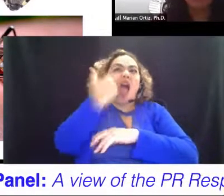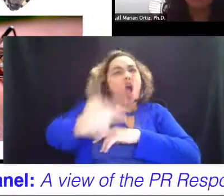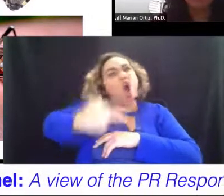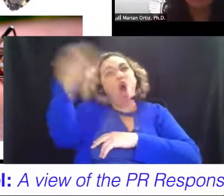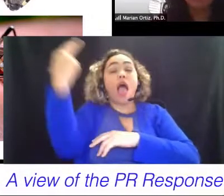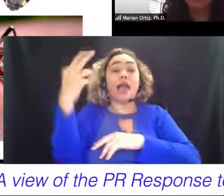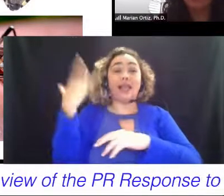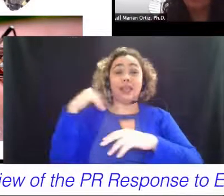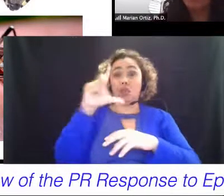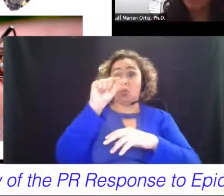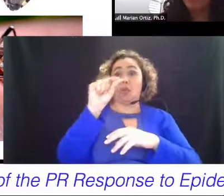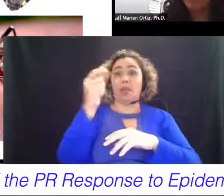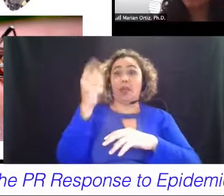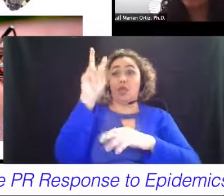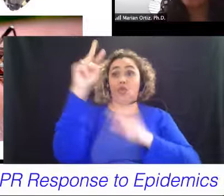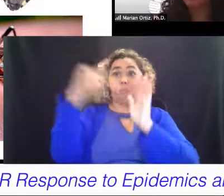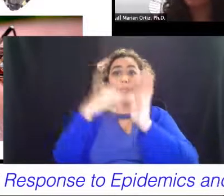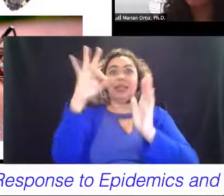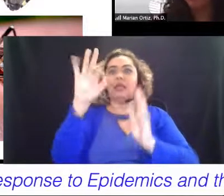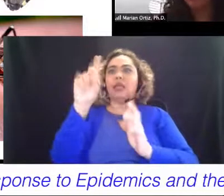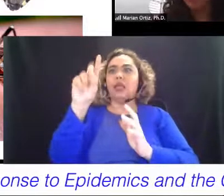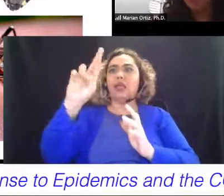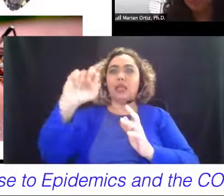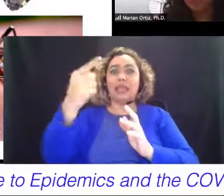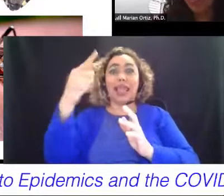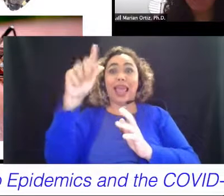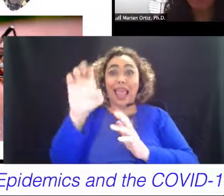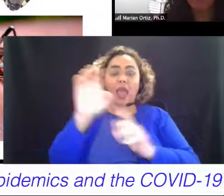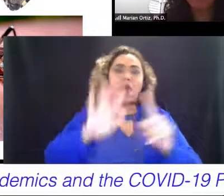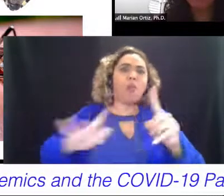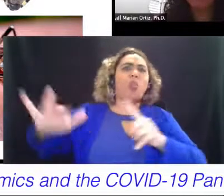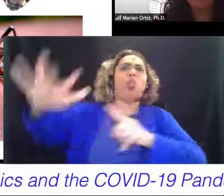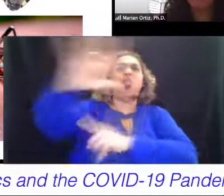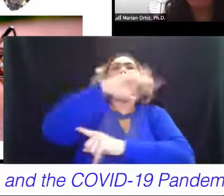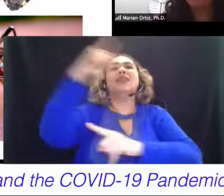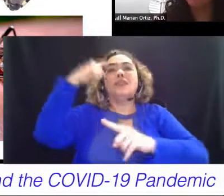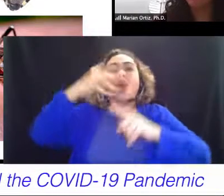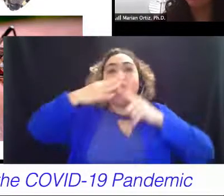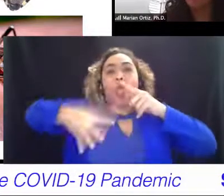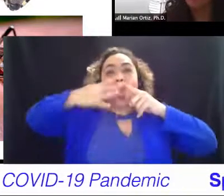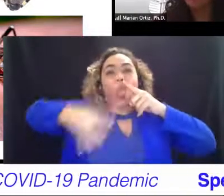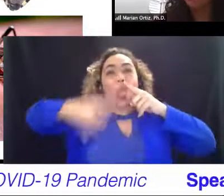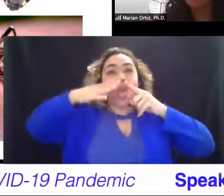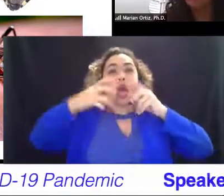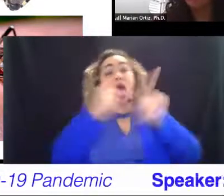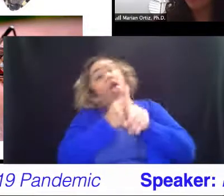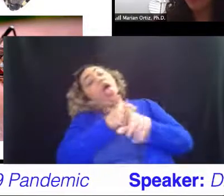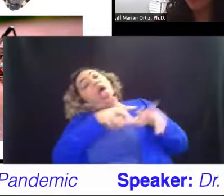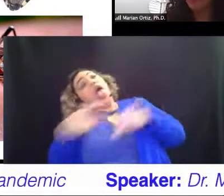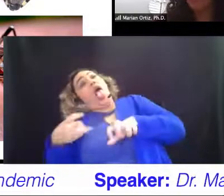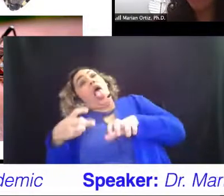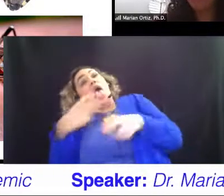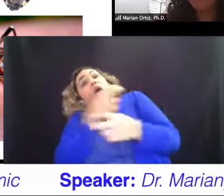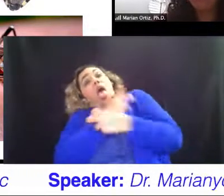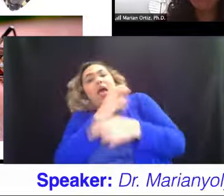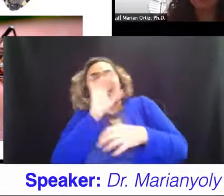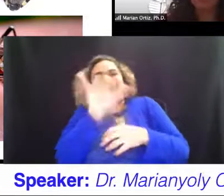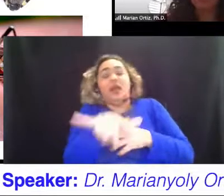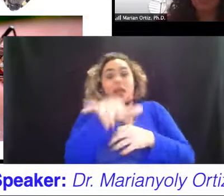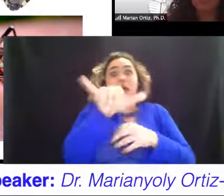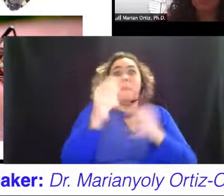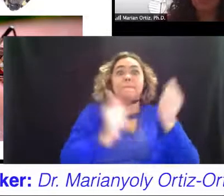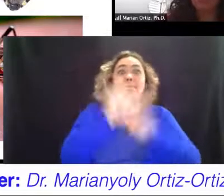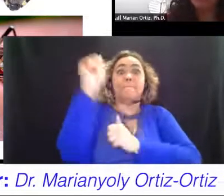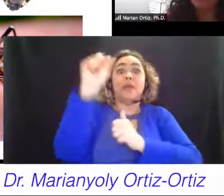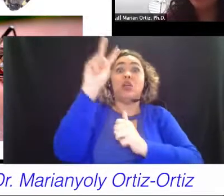para dengue en América Latina y el Caribe, con más de 4.2 millones de casos globalmente. La mayoría de